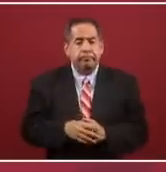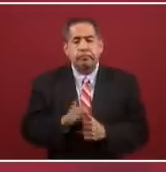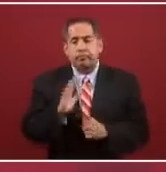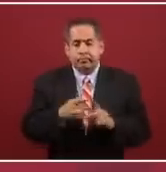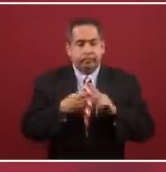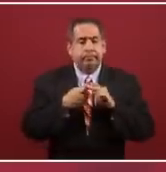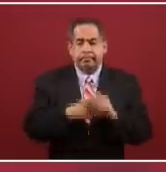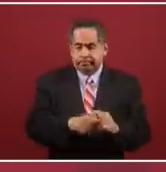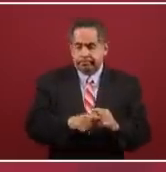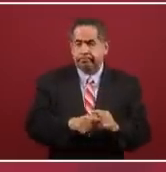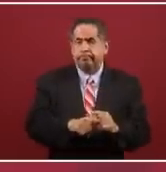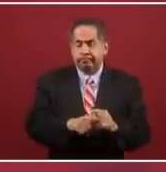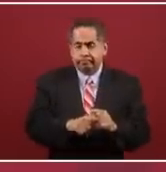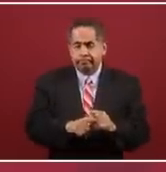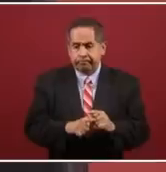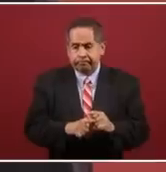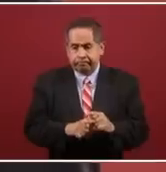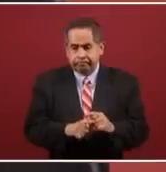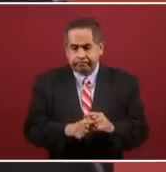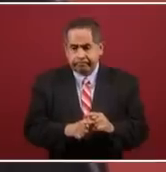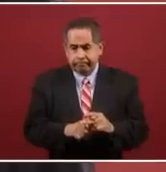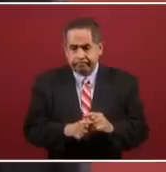empezó a